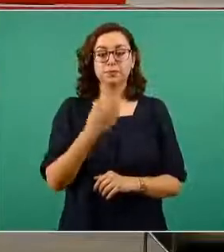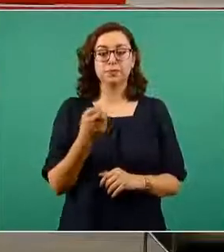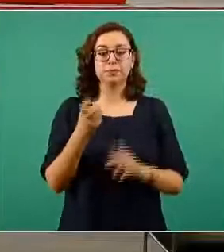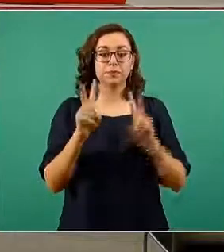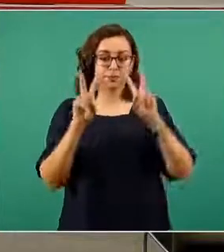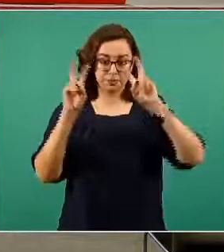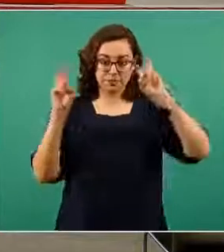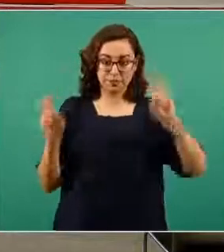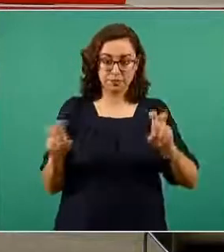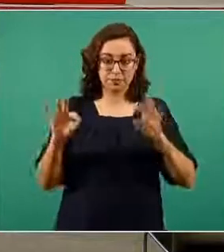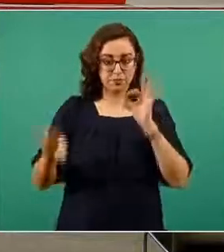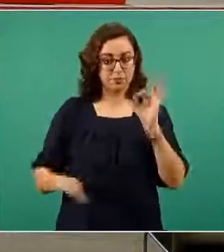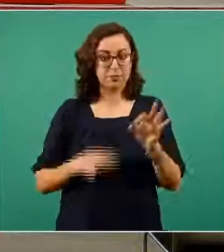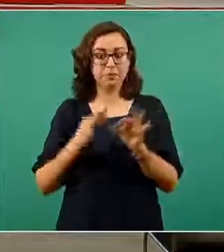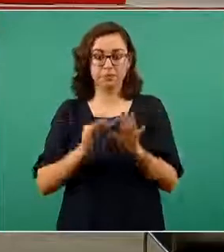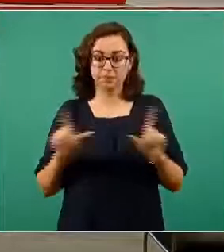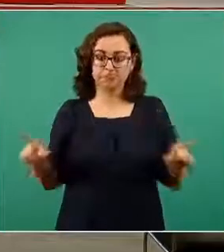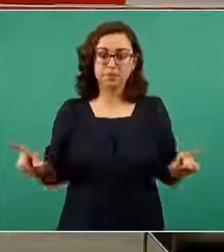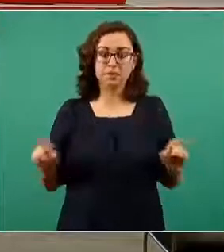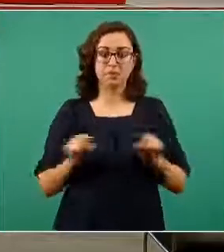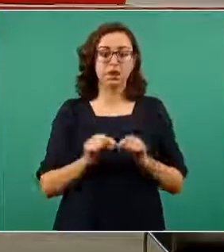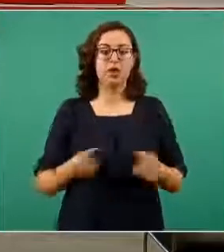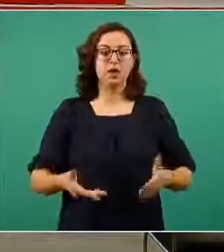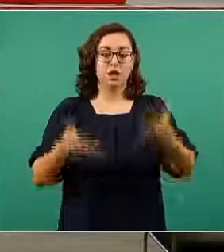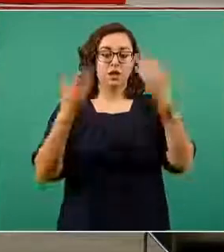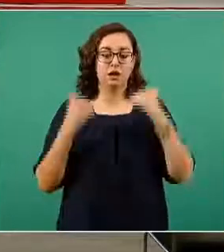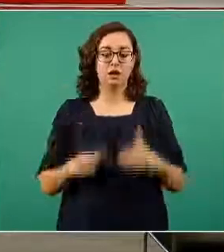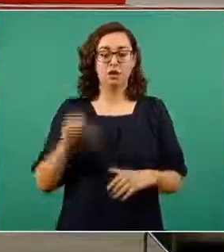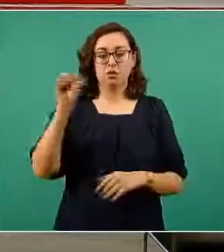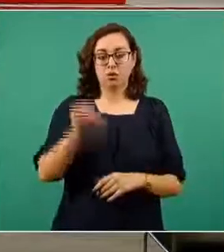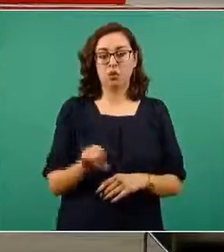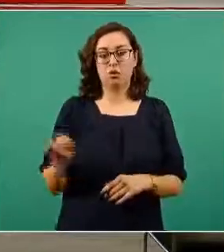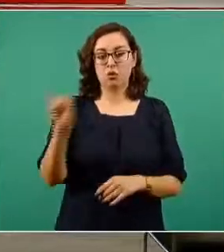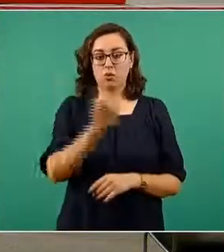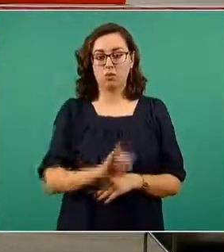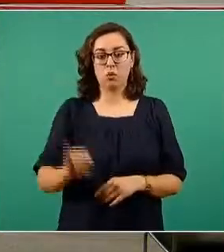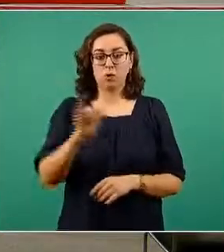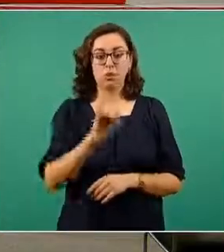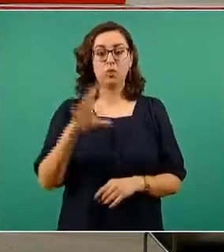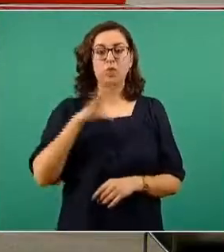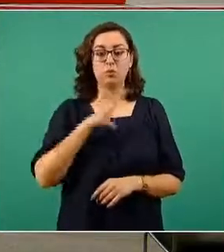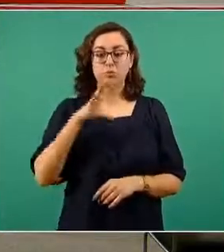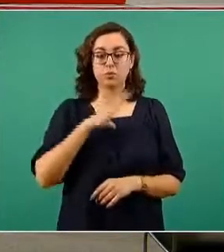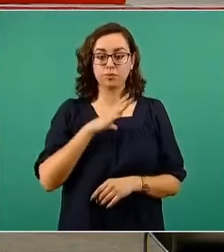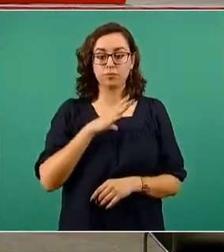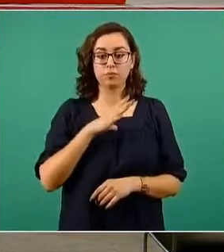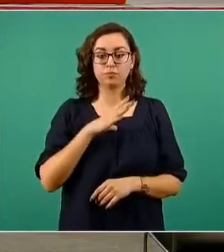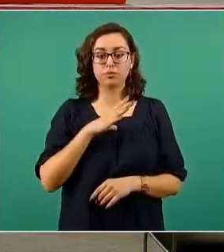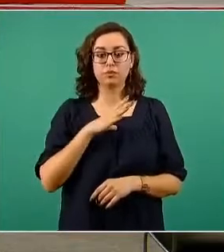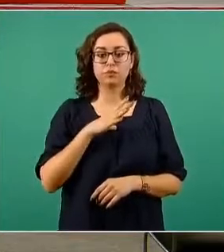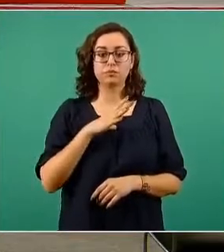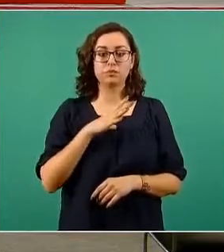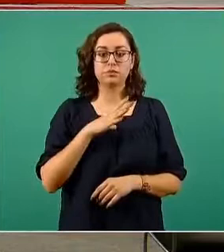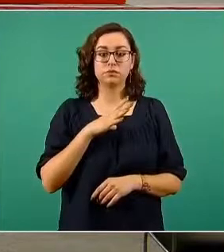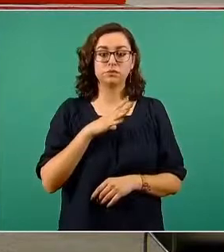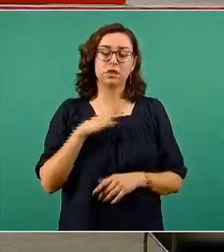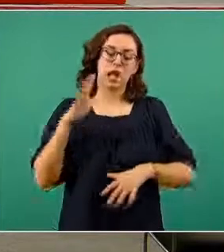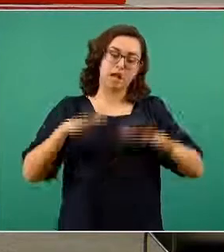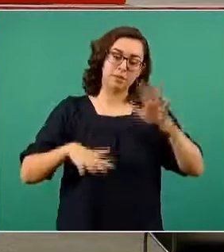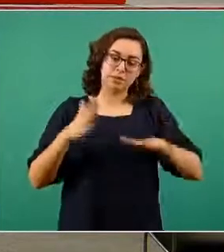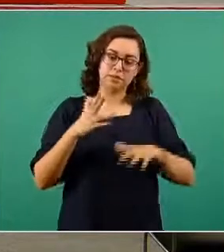parte del componente, y el día de hoy, jueves, tenemos programado, en algunas semanas lo hacemos los